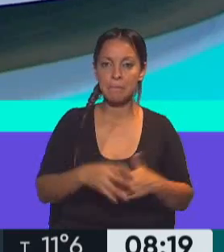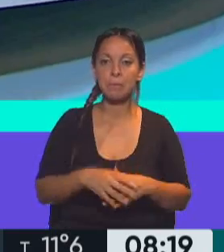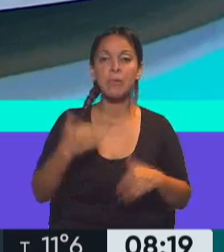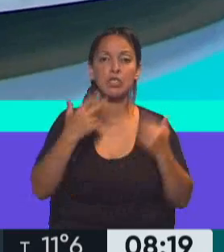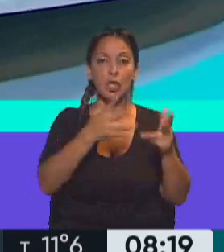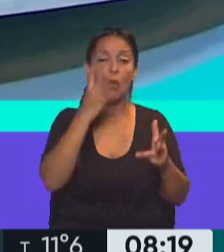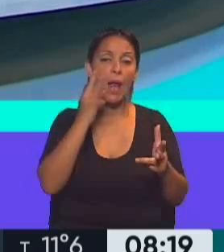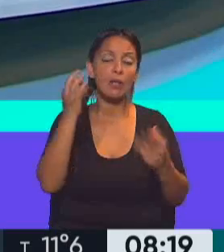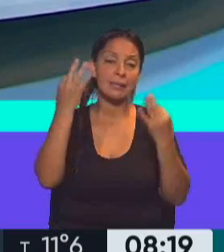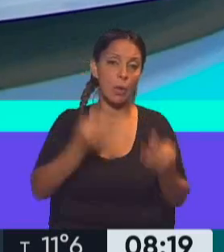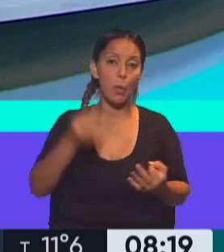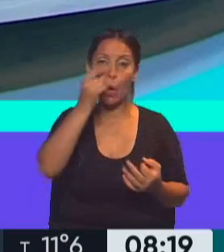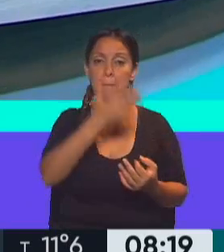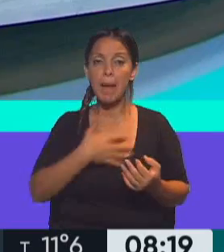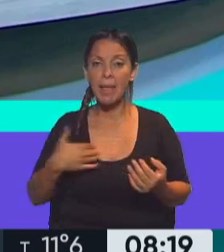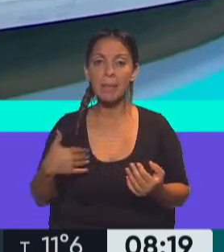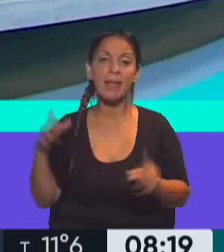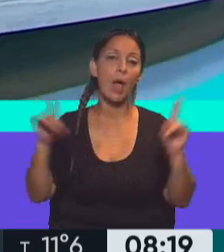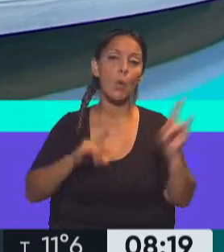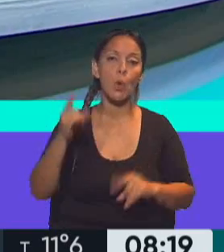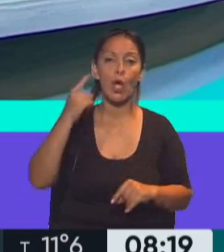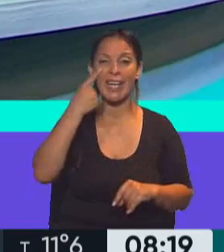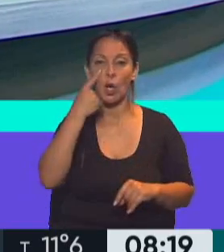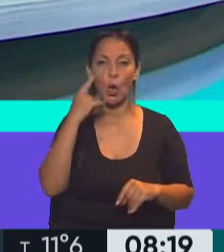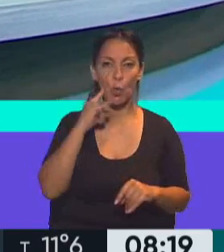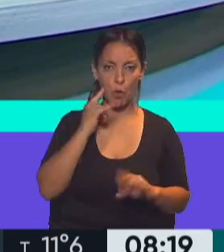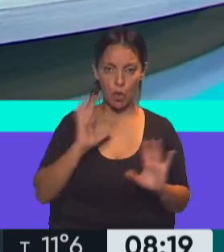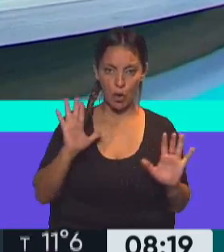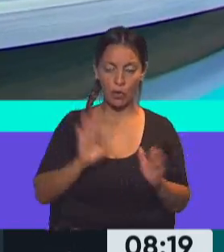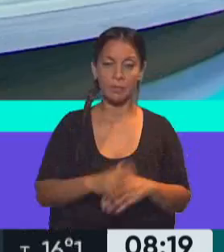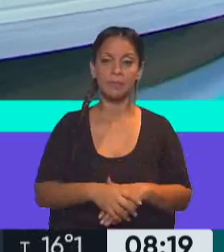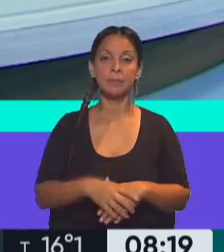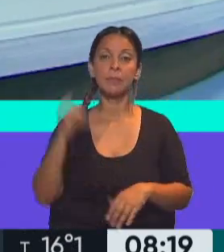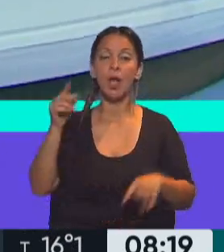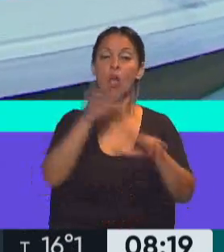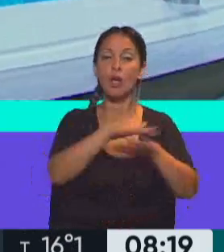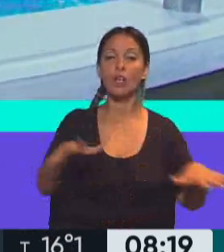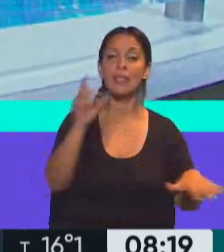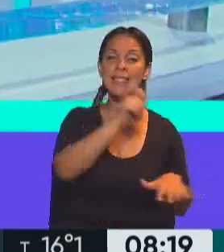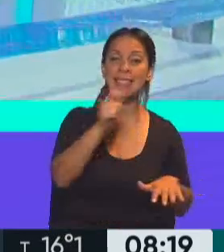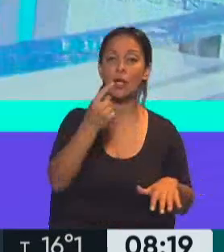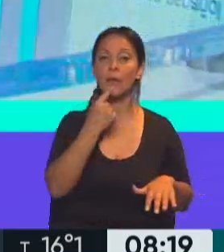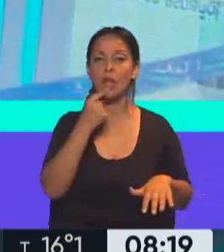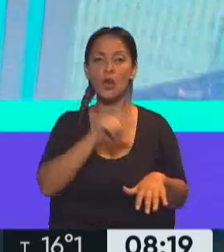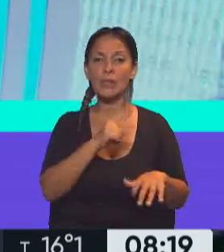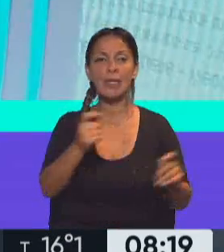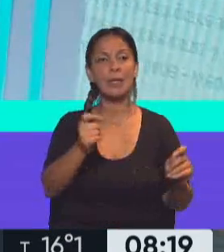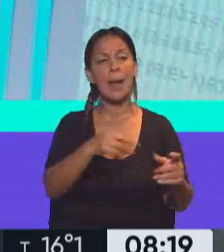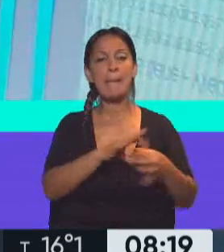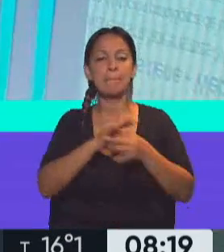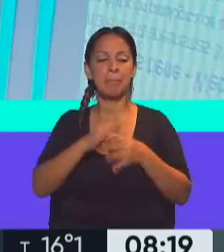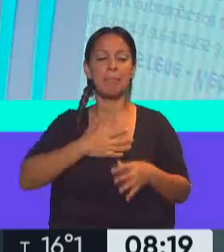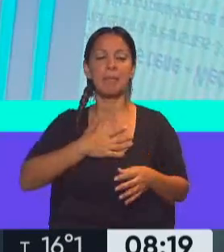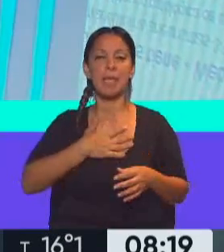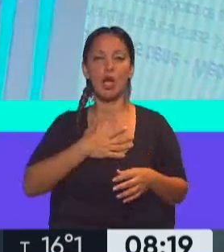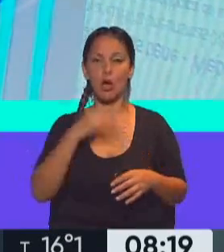alguna madre incomoda, pero es debido a mi formación. O sea, los chicos y las chicas no son propiedad de papá y mamá, son sujetos